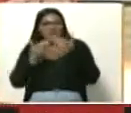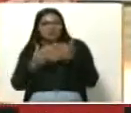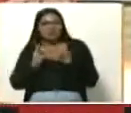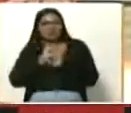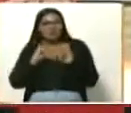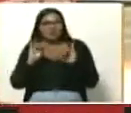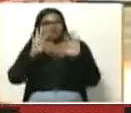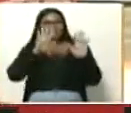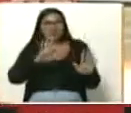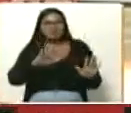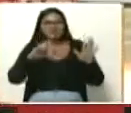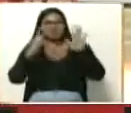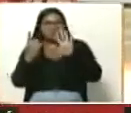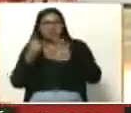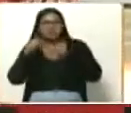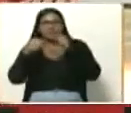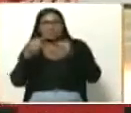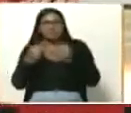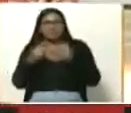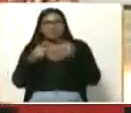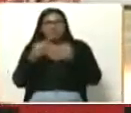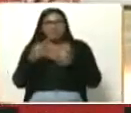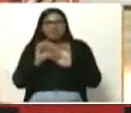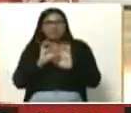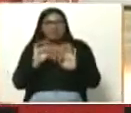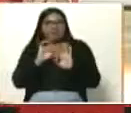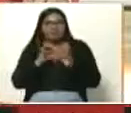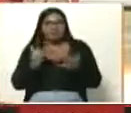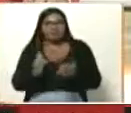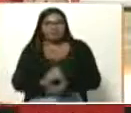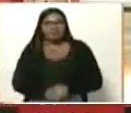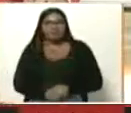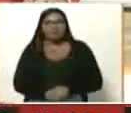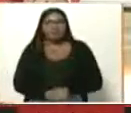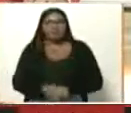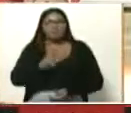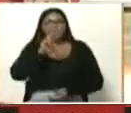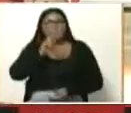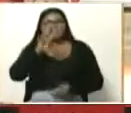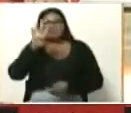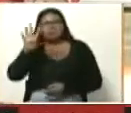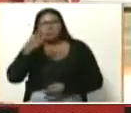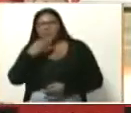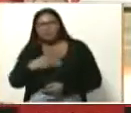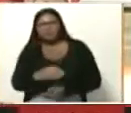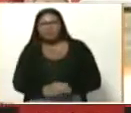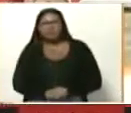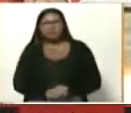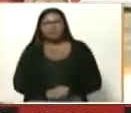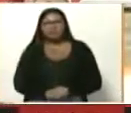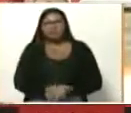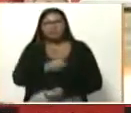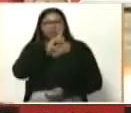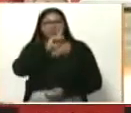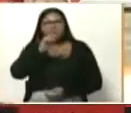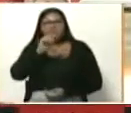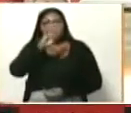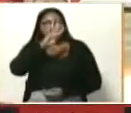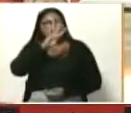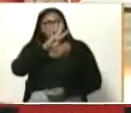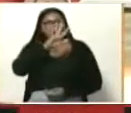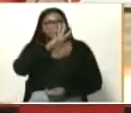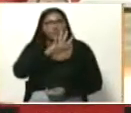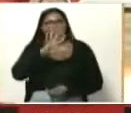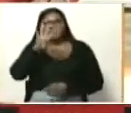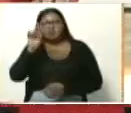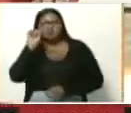a 16, ya el próximo sábado, no mañana, el próximo sábado, 24. Ya es 24 de diciembre. Así que bueno, amigos, 11:54 minutos. Mira, reiteramos